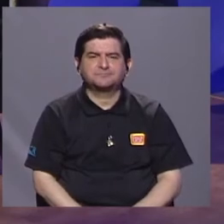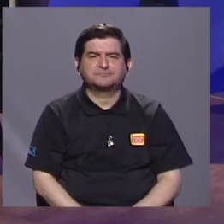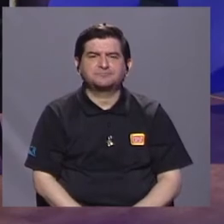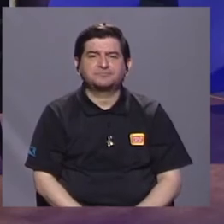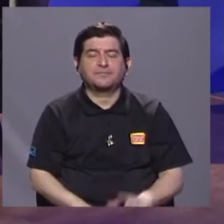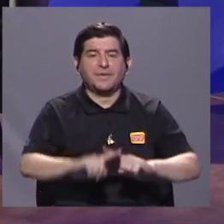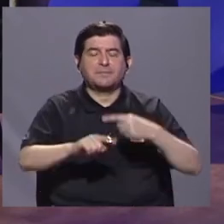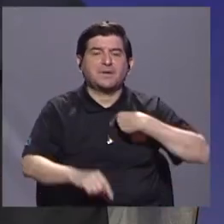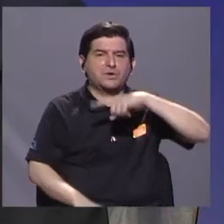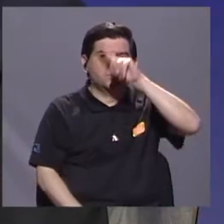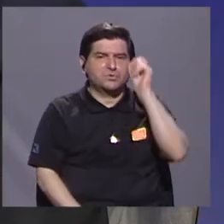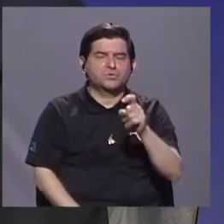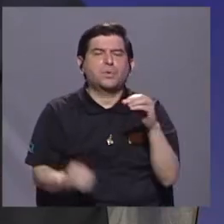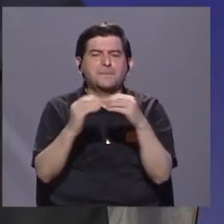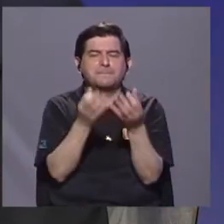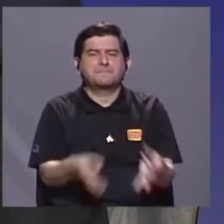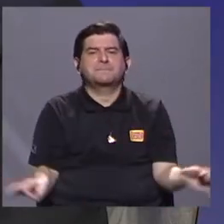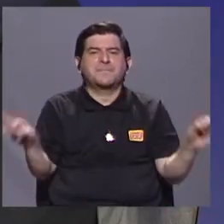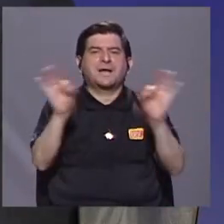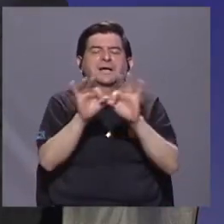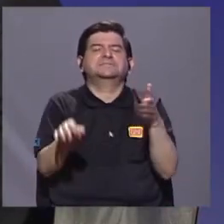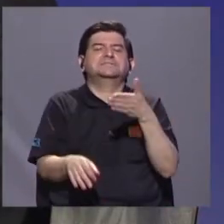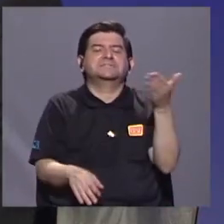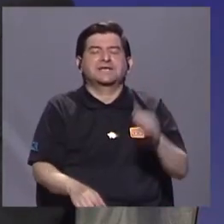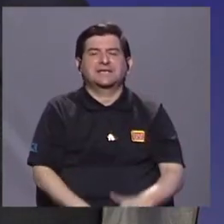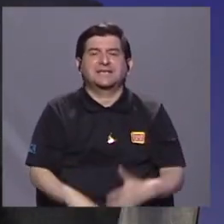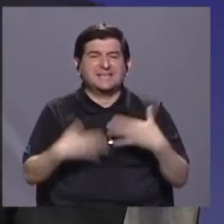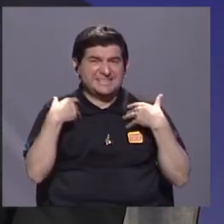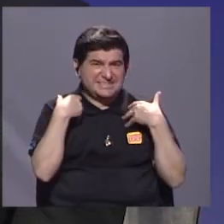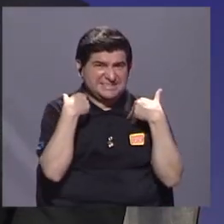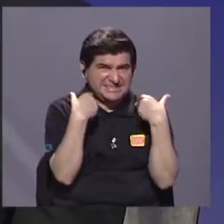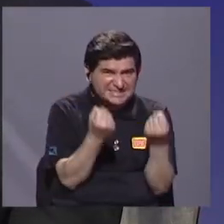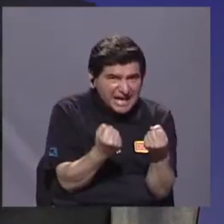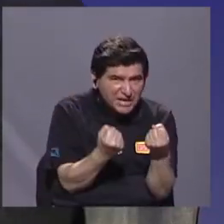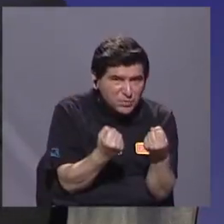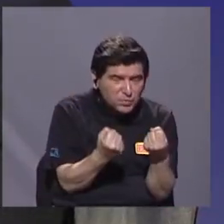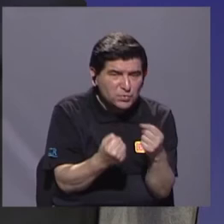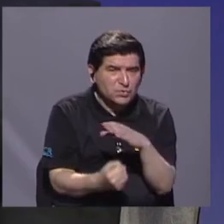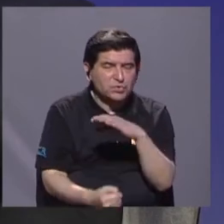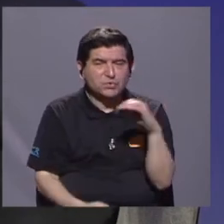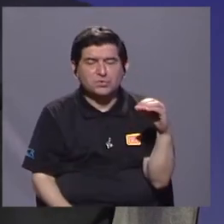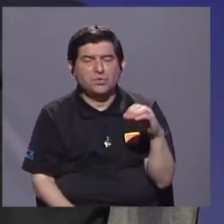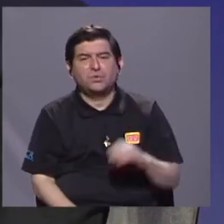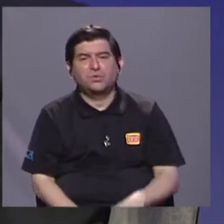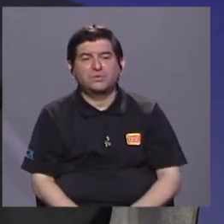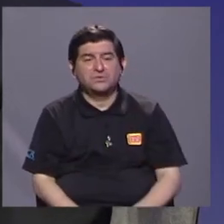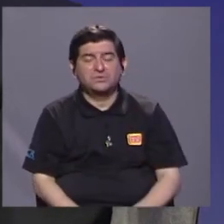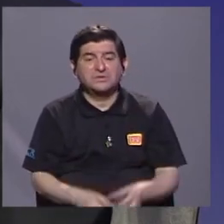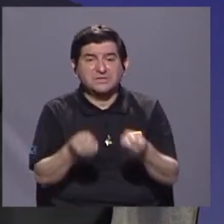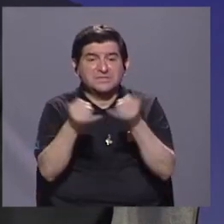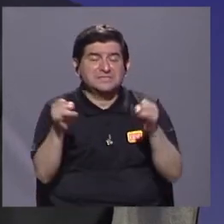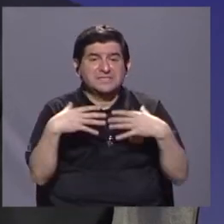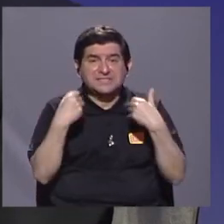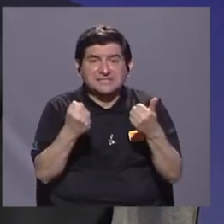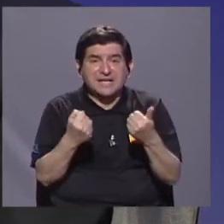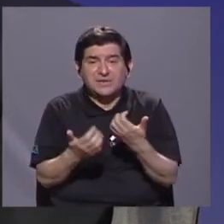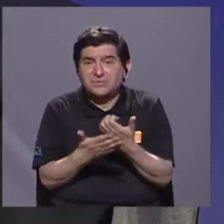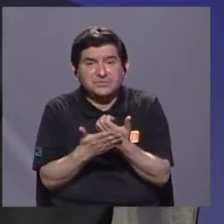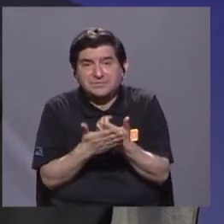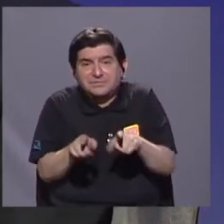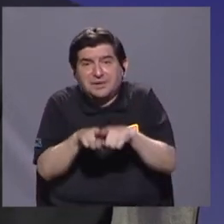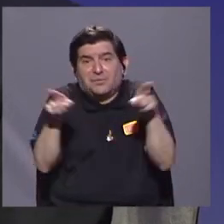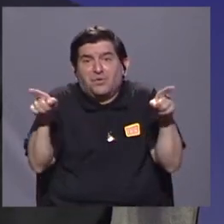Pero yo me pregunto, ¿qué es más importante? ¿Salud o esto otro? Porque sin salud no tenemos lo otro. Entonces,